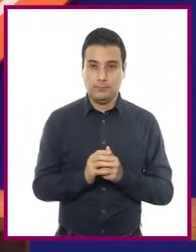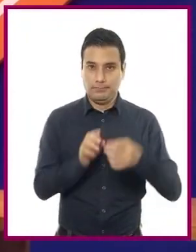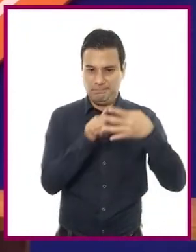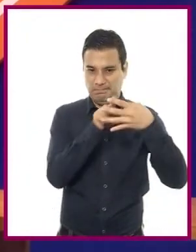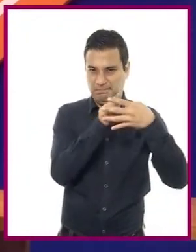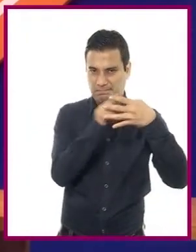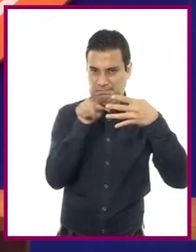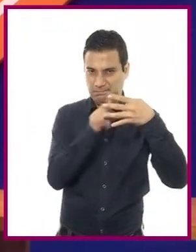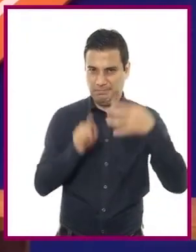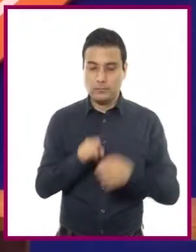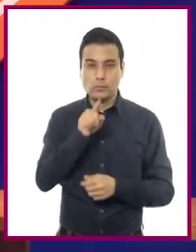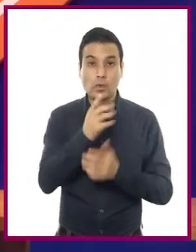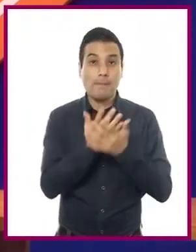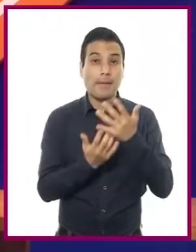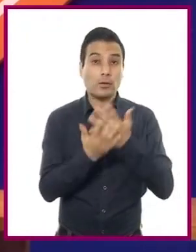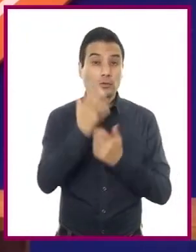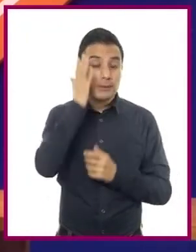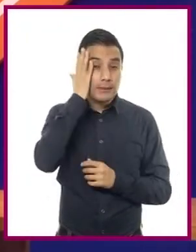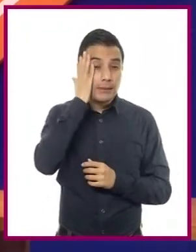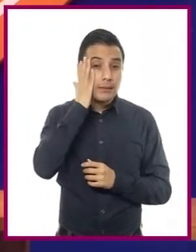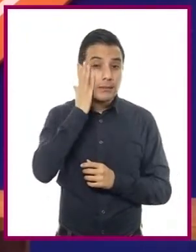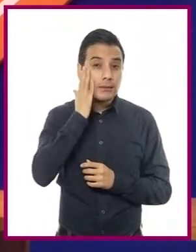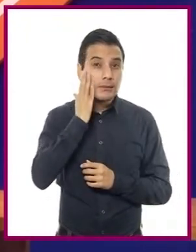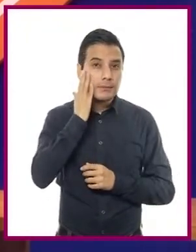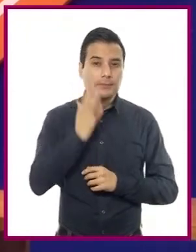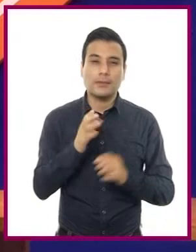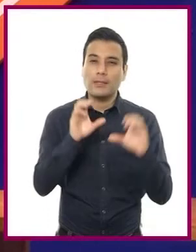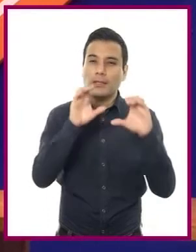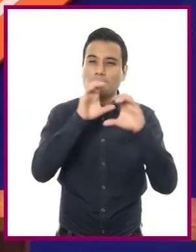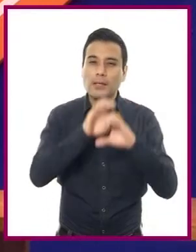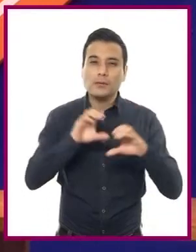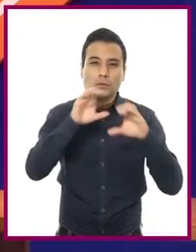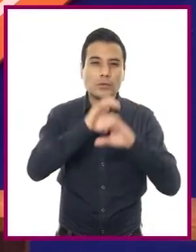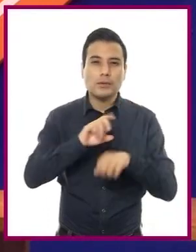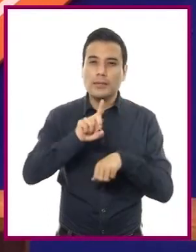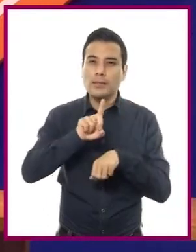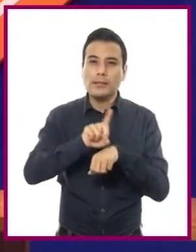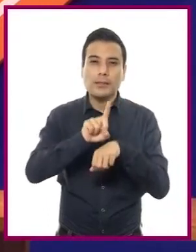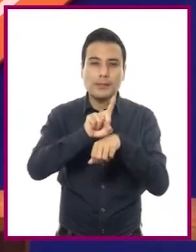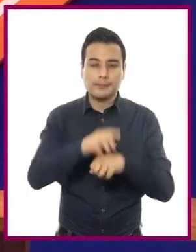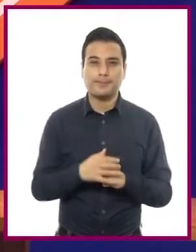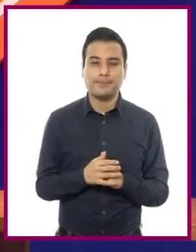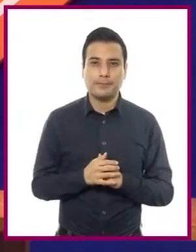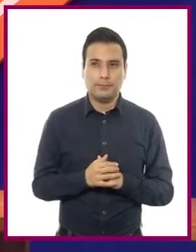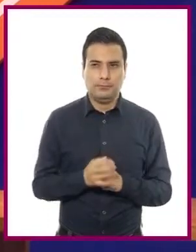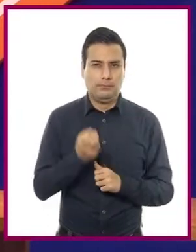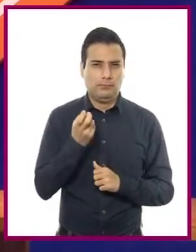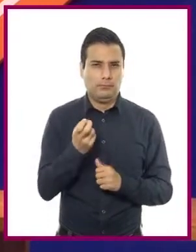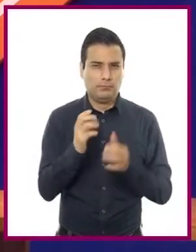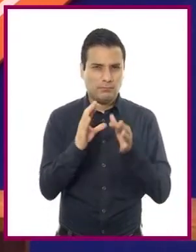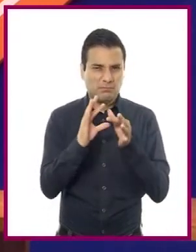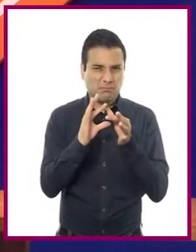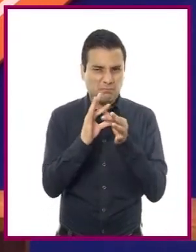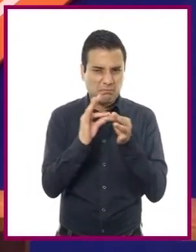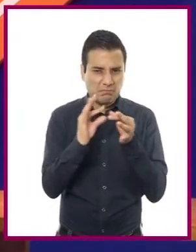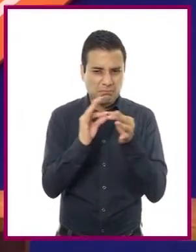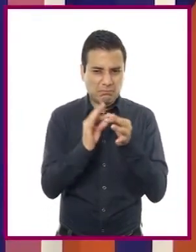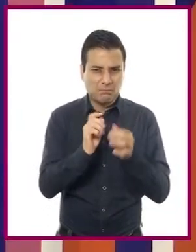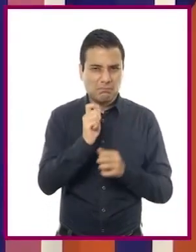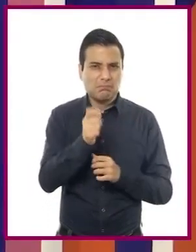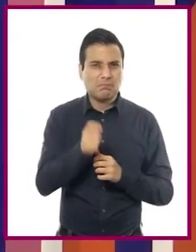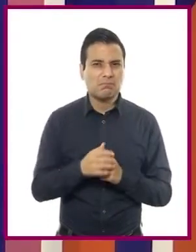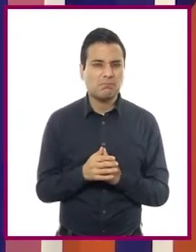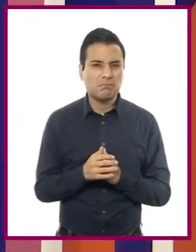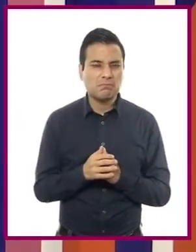iniciales. Tus manos son mi caricia, mis acordes cotidianos. Al decir que las manos son una